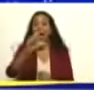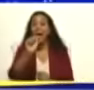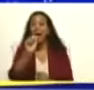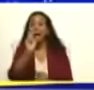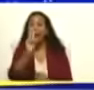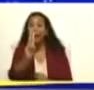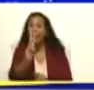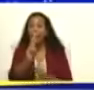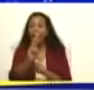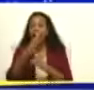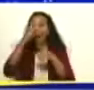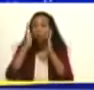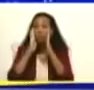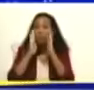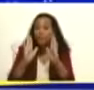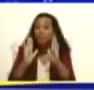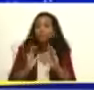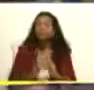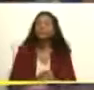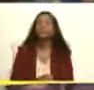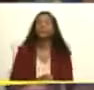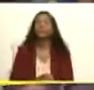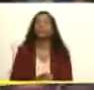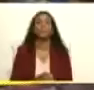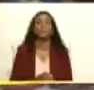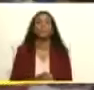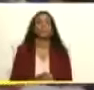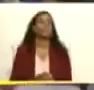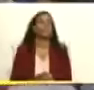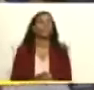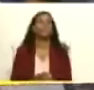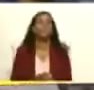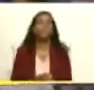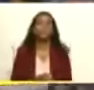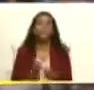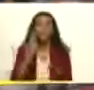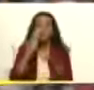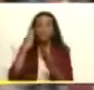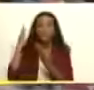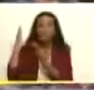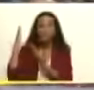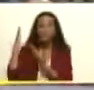clap, clap, clap, clap, clap, clap.